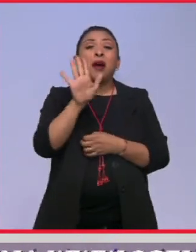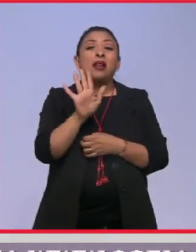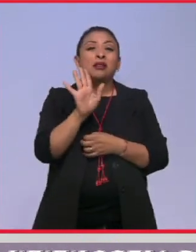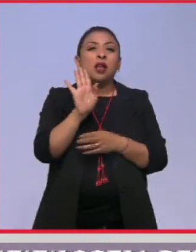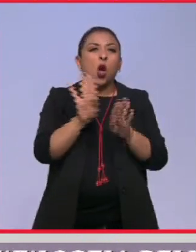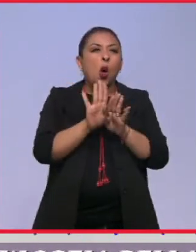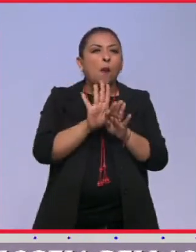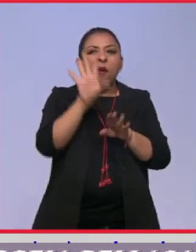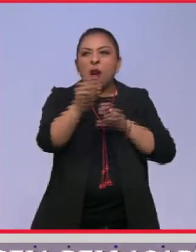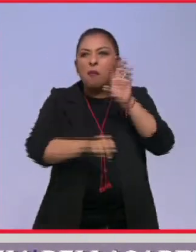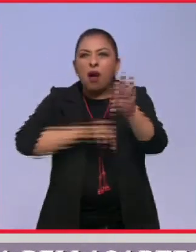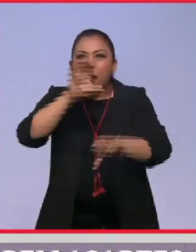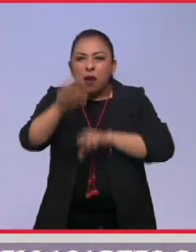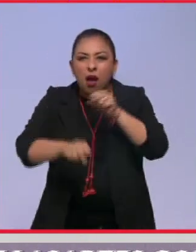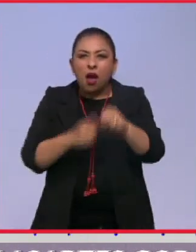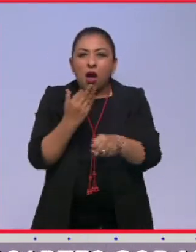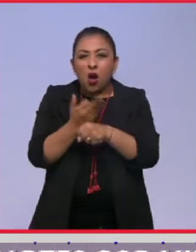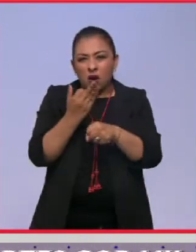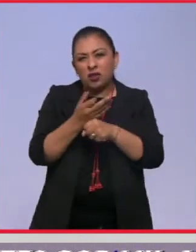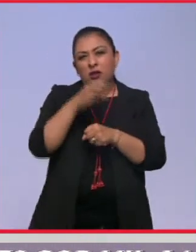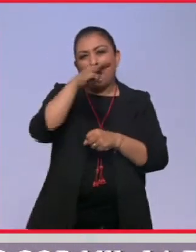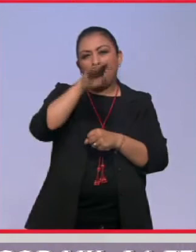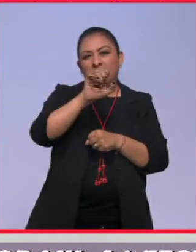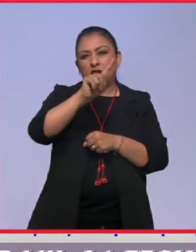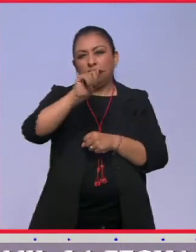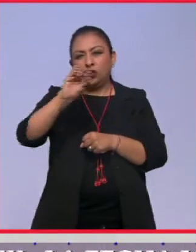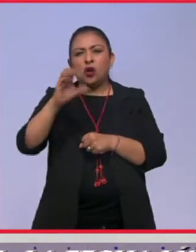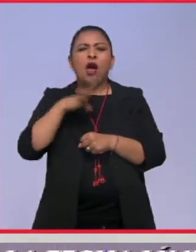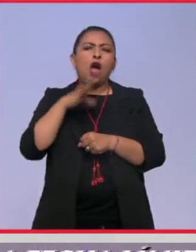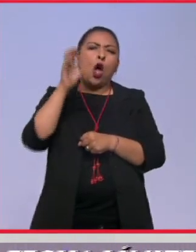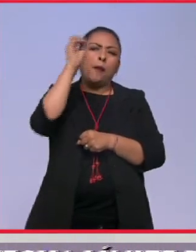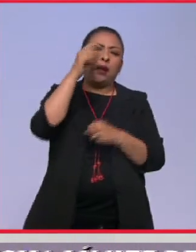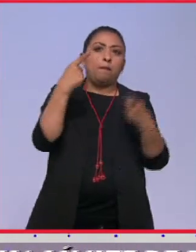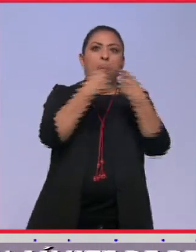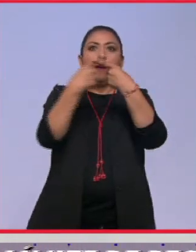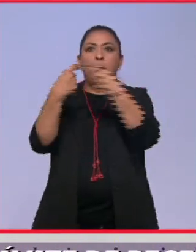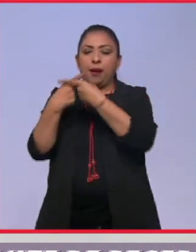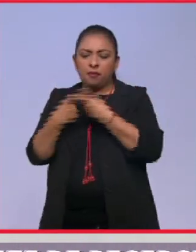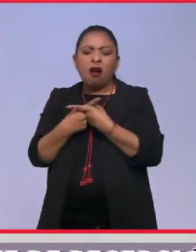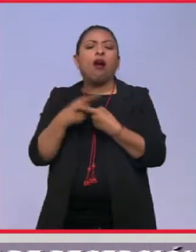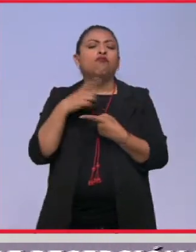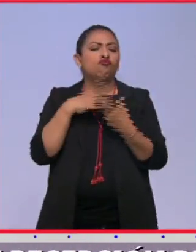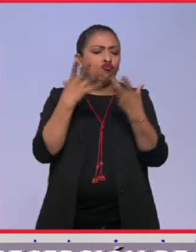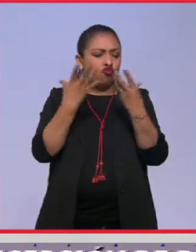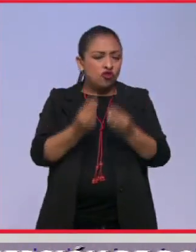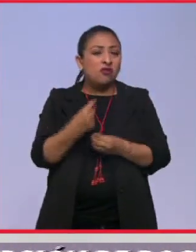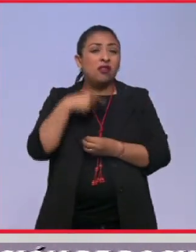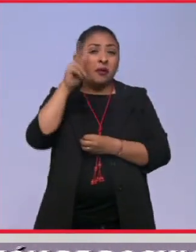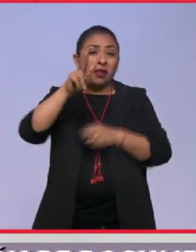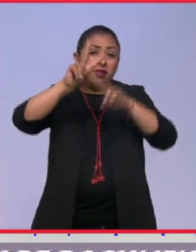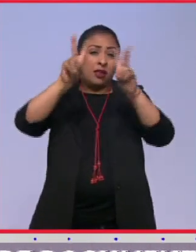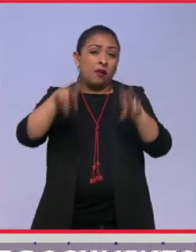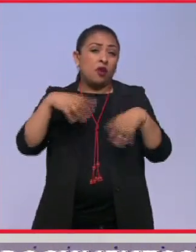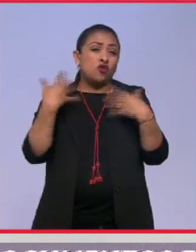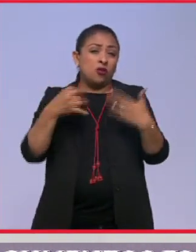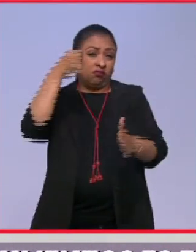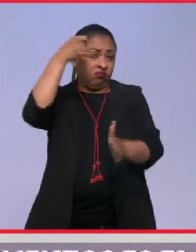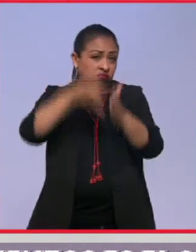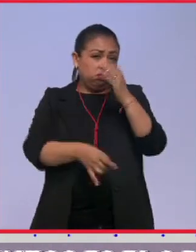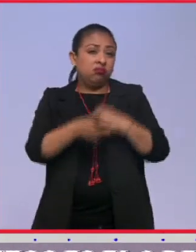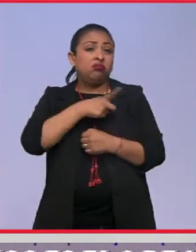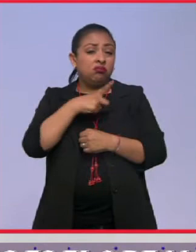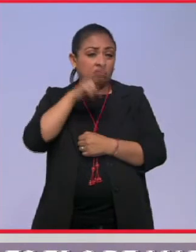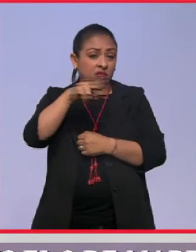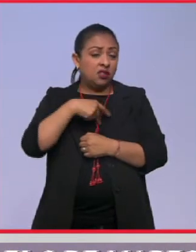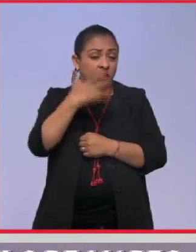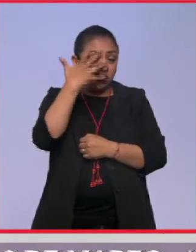de brujas, literalmente lo que estaba sucediendo con lo del Me Too. Hay muchas opiniones encontradas. Esa es la verdad, y es un tema que da para realmente hablar en serio de